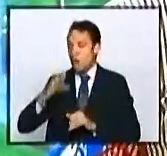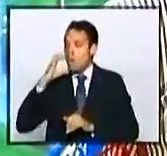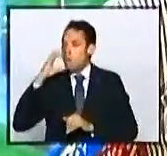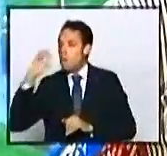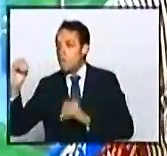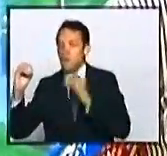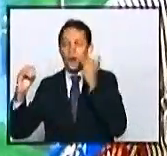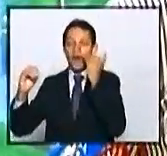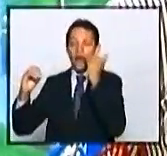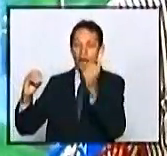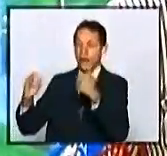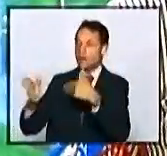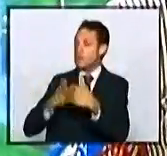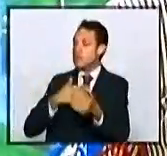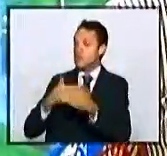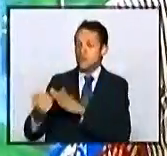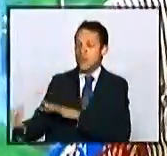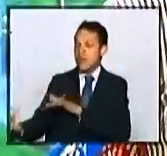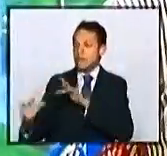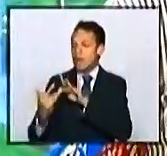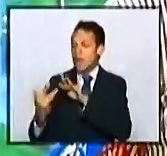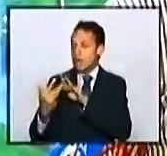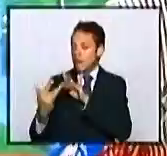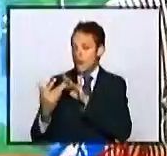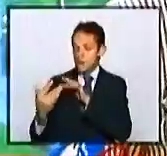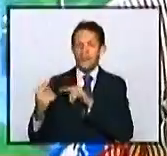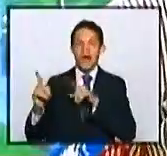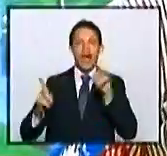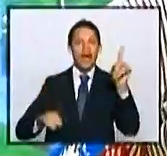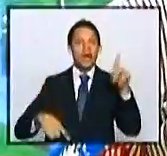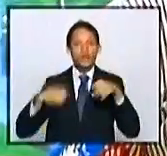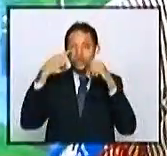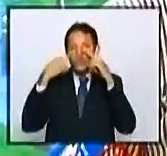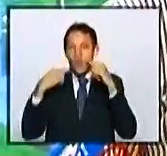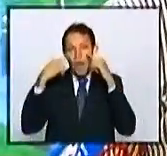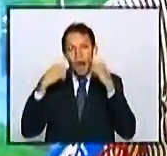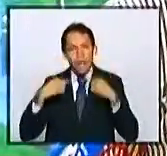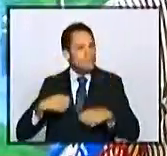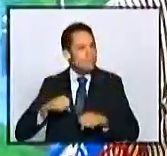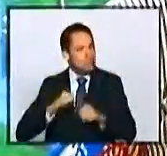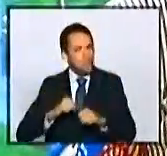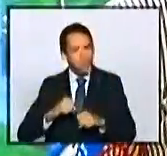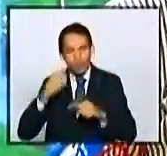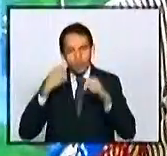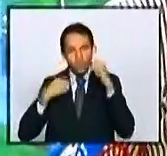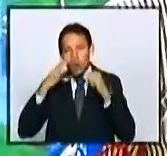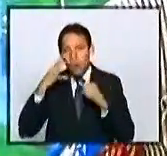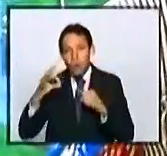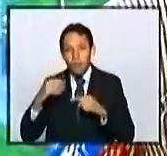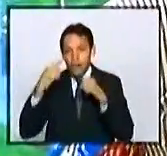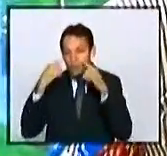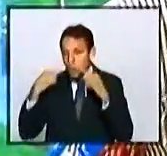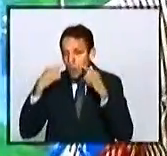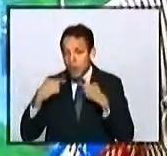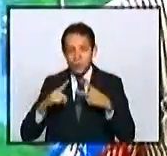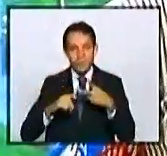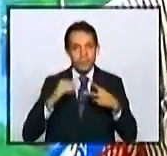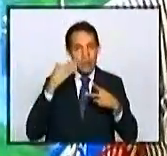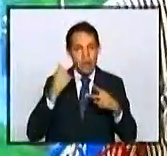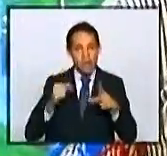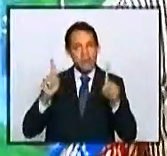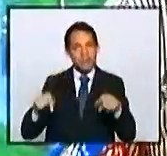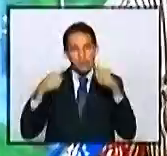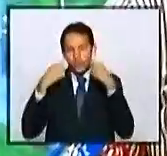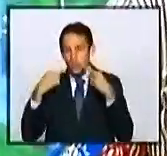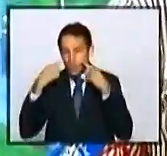mujer, tiene unos sentimientos profundos. Yo he visto llorar profundamente a hombres y también he visto llorar profundamente a